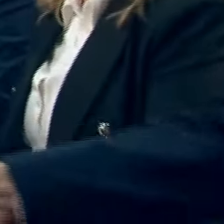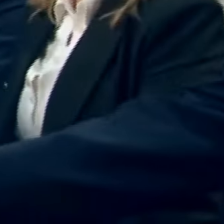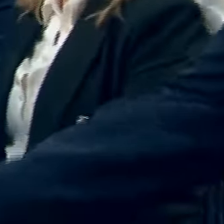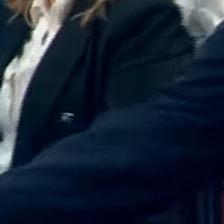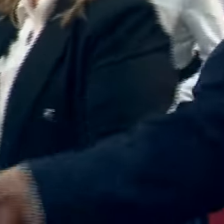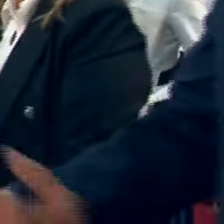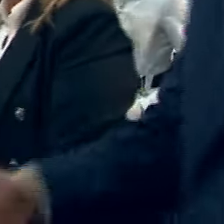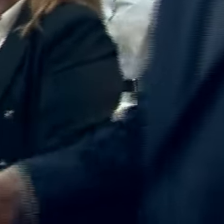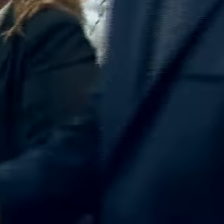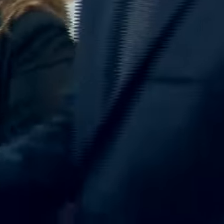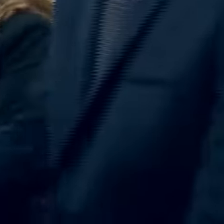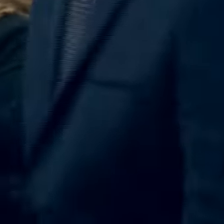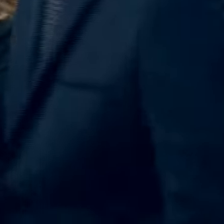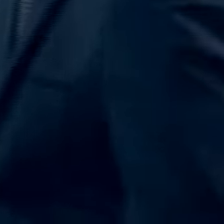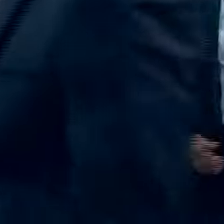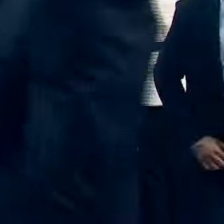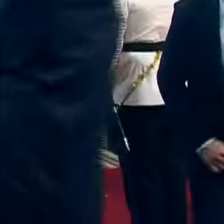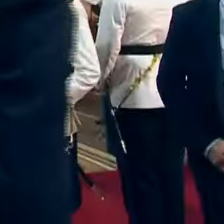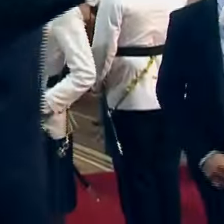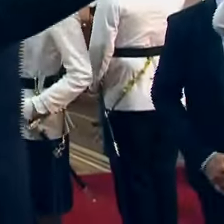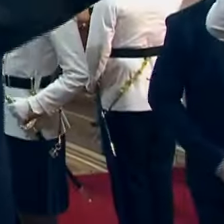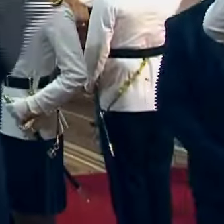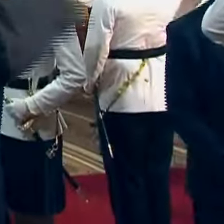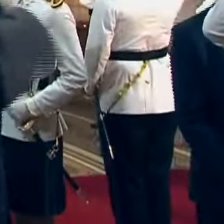y Gabriela Brouwer de Koenig.